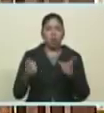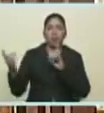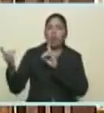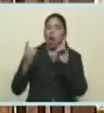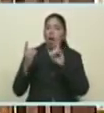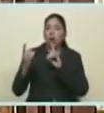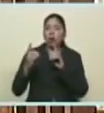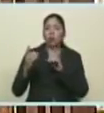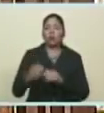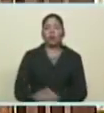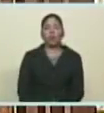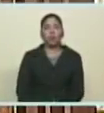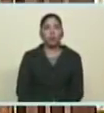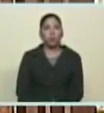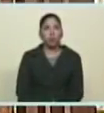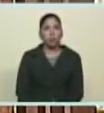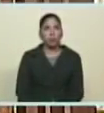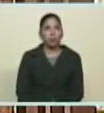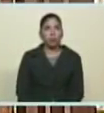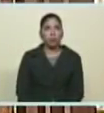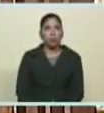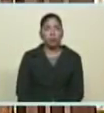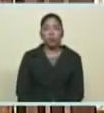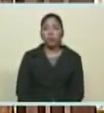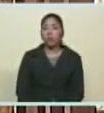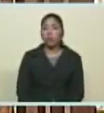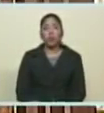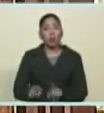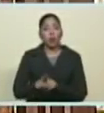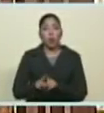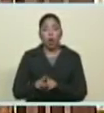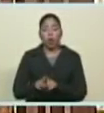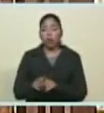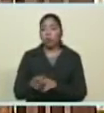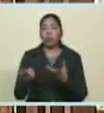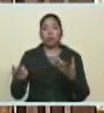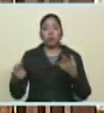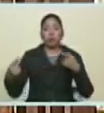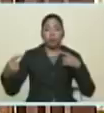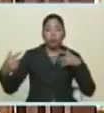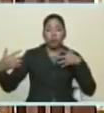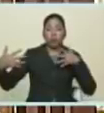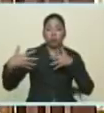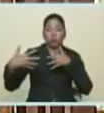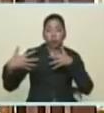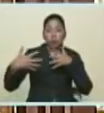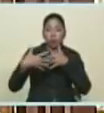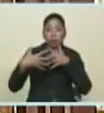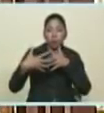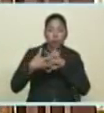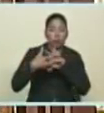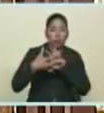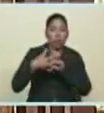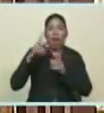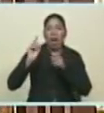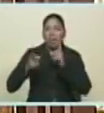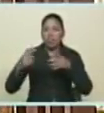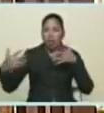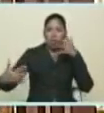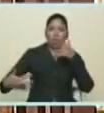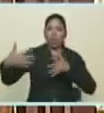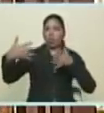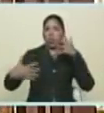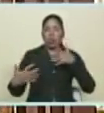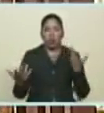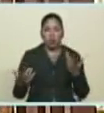constitucional, donde procesamos nuestras diferencias, a través de la palabra siempre, donde